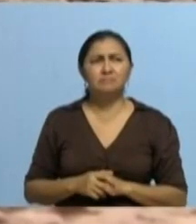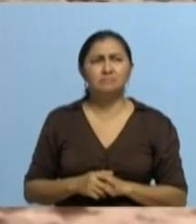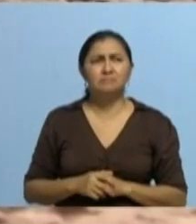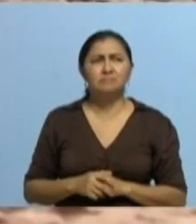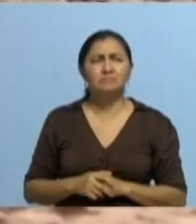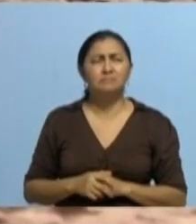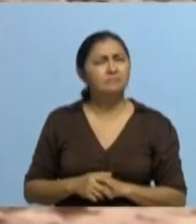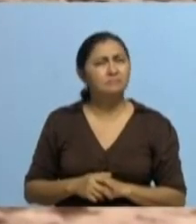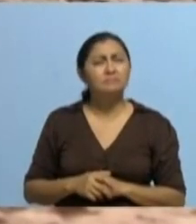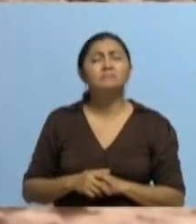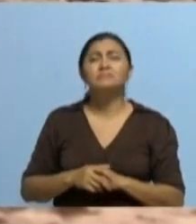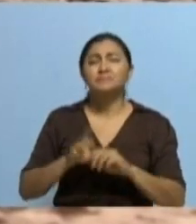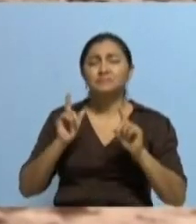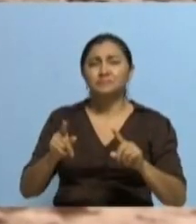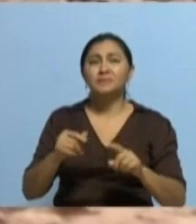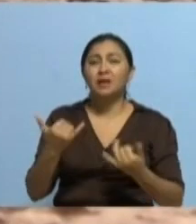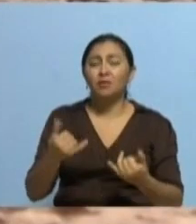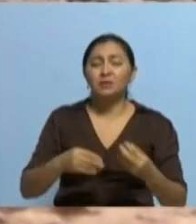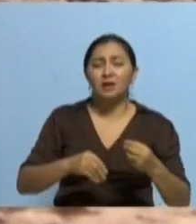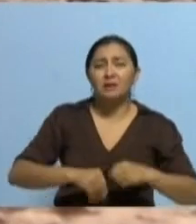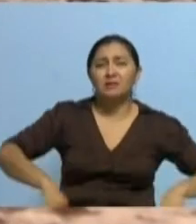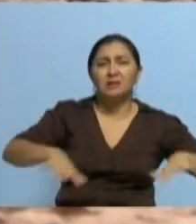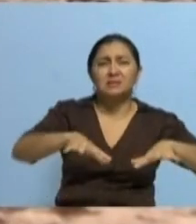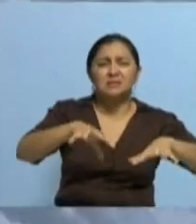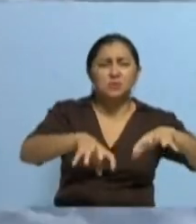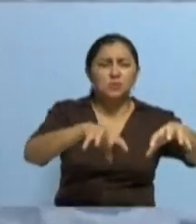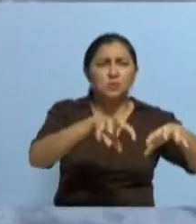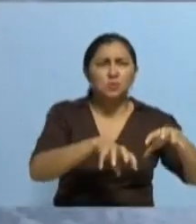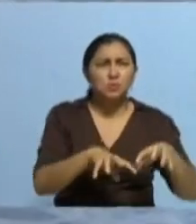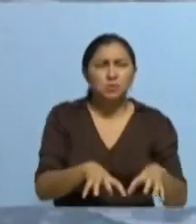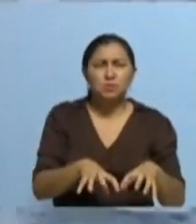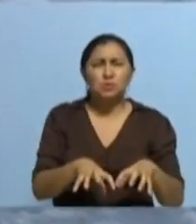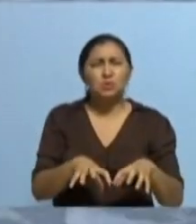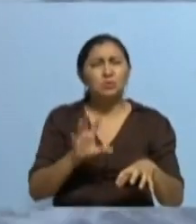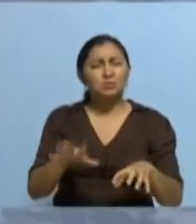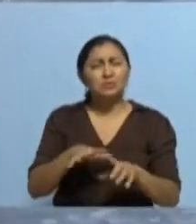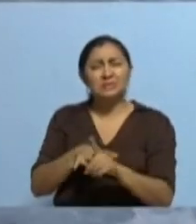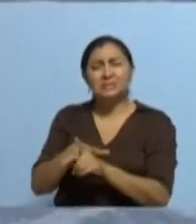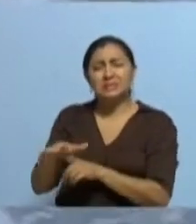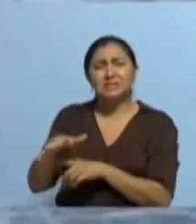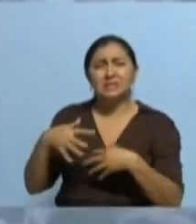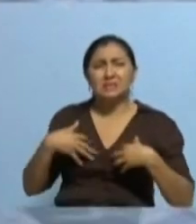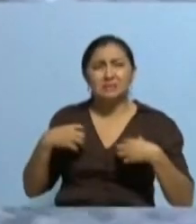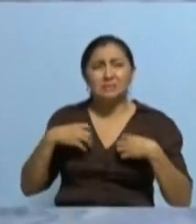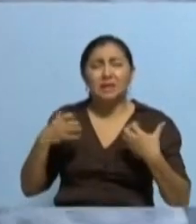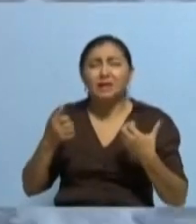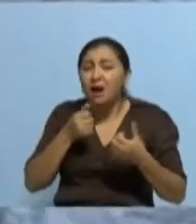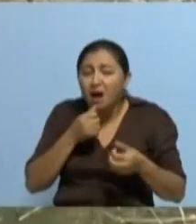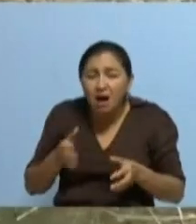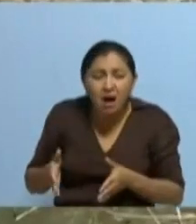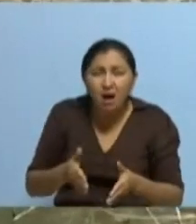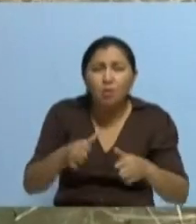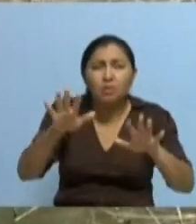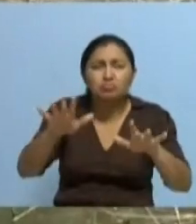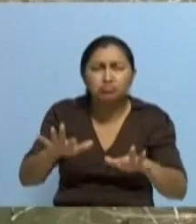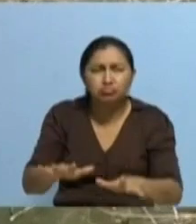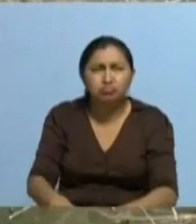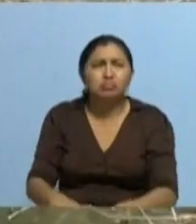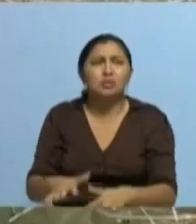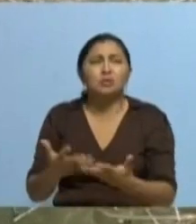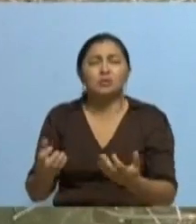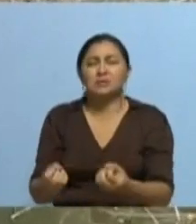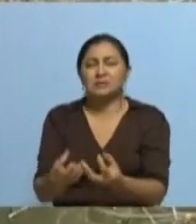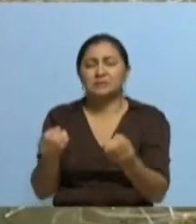La sequía que se registra en el Atlántico está provocando no solo procesos extremos en los cuerpos de agua y reducción en los niveles de